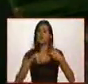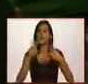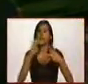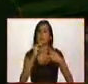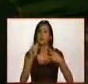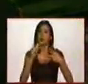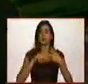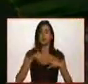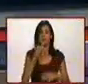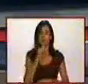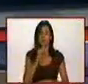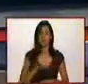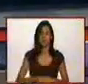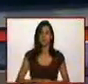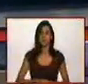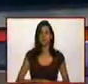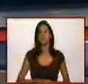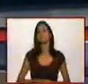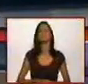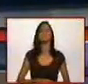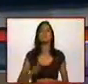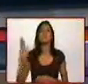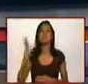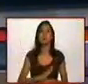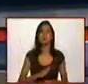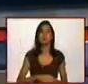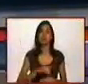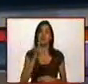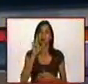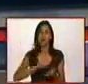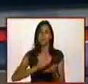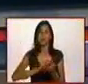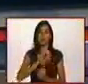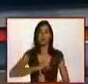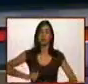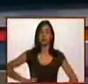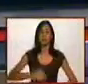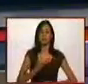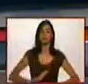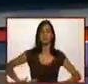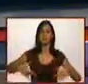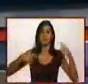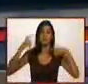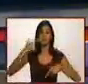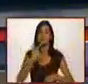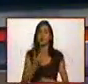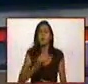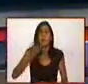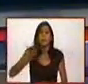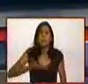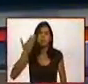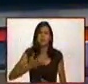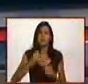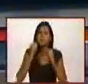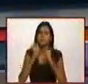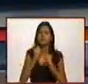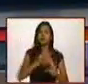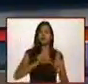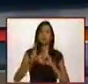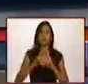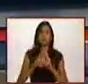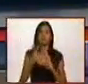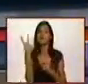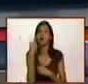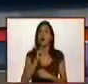Carolina Burto. La noticia. Y a su llegada a Lisboa, el jefe de Estado venezolano resaltó la importancia del fortalecimiento de las